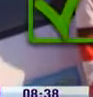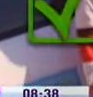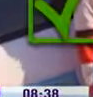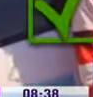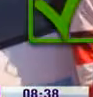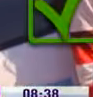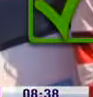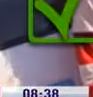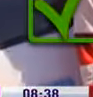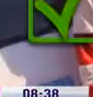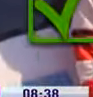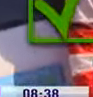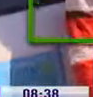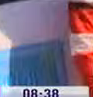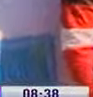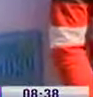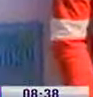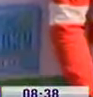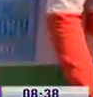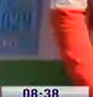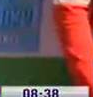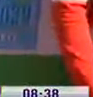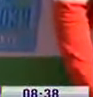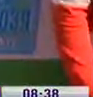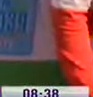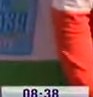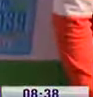Correcto, correcto. ¿Qué comió? Estaba brillante.